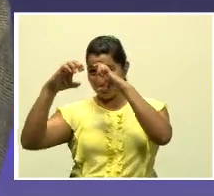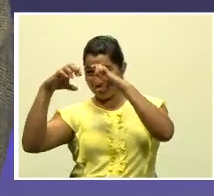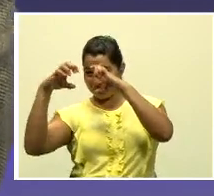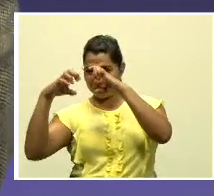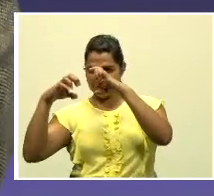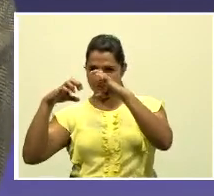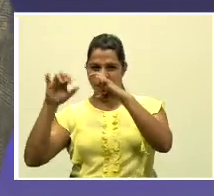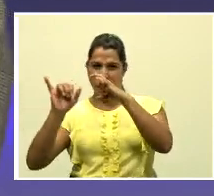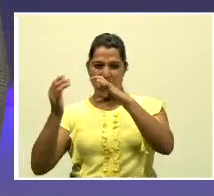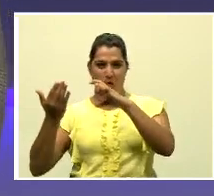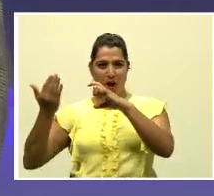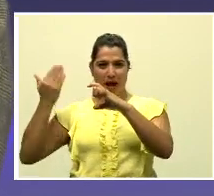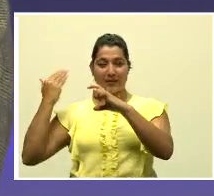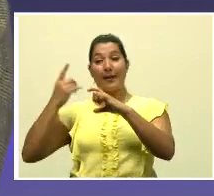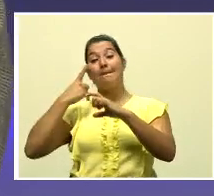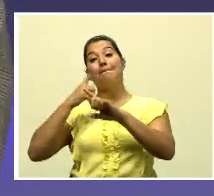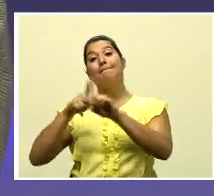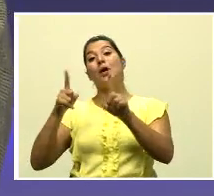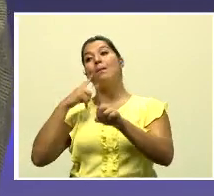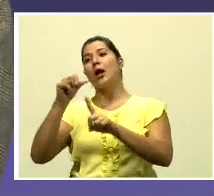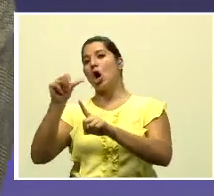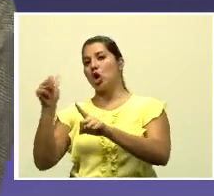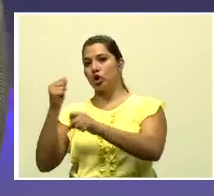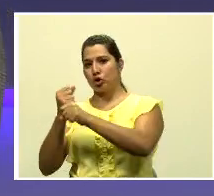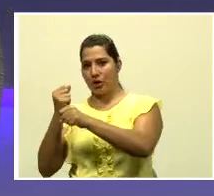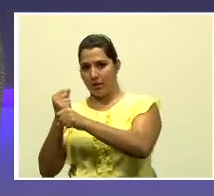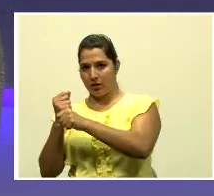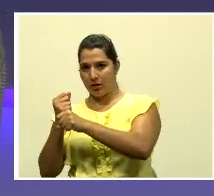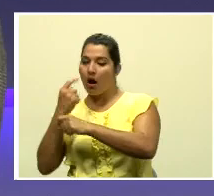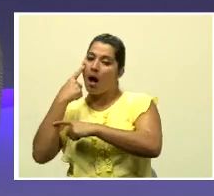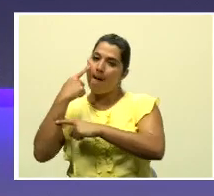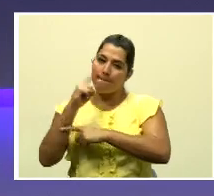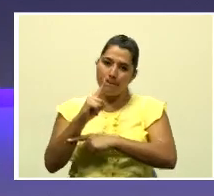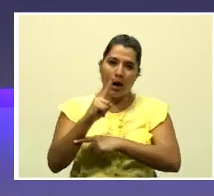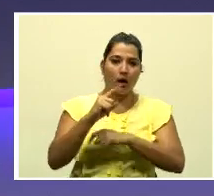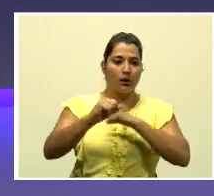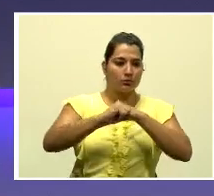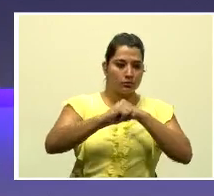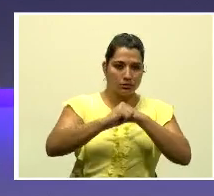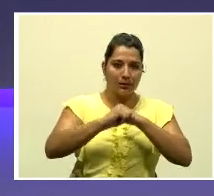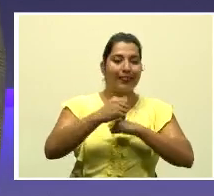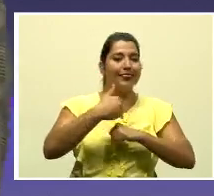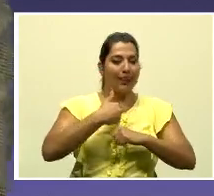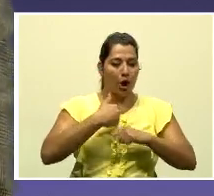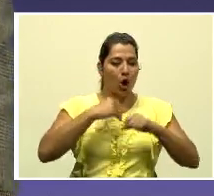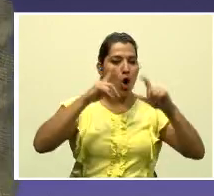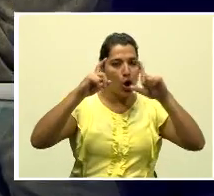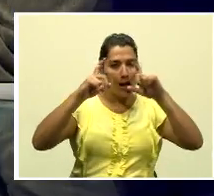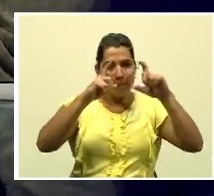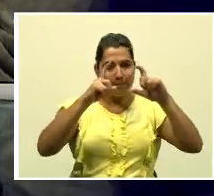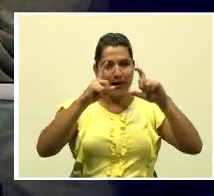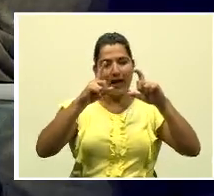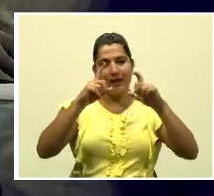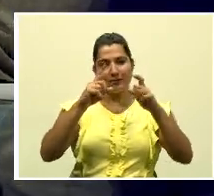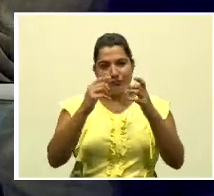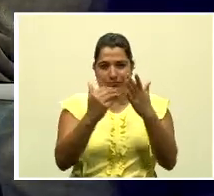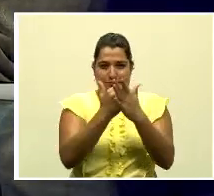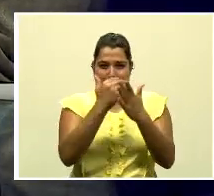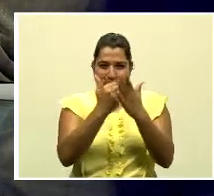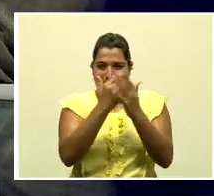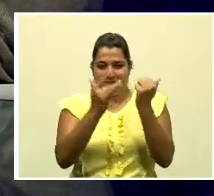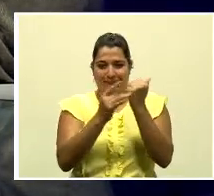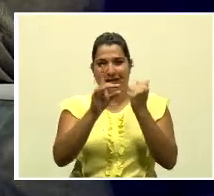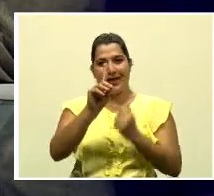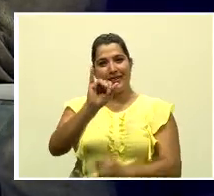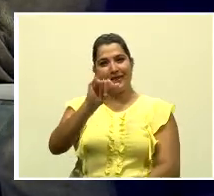supuesto para otro tipo de trabajos comerciales yo tengo mi cámara digital, mi equipo digital, pero a mí me gusta seguir trabajando la fotografía análoga